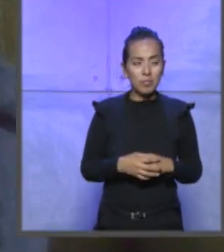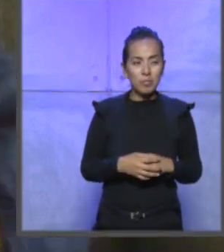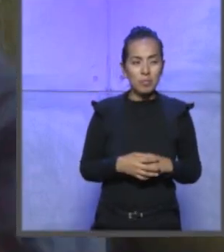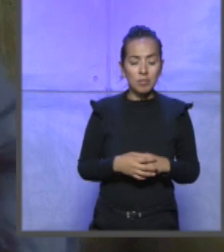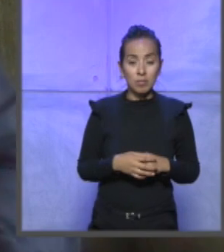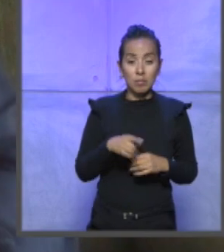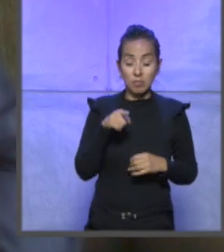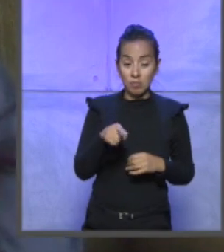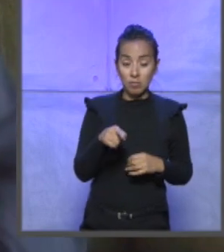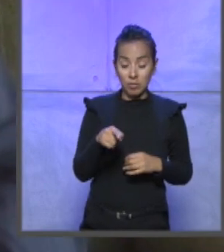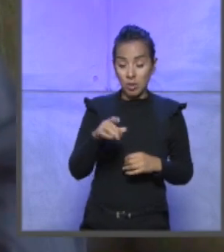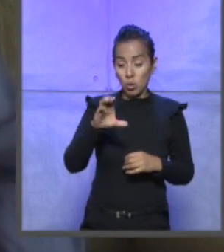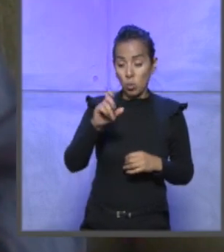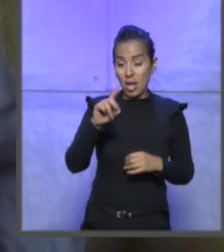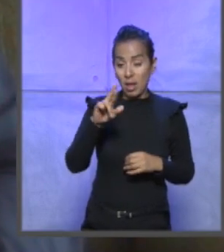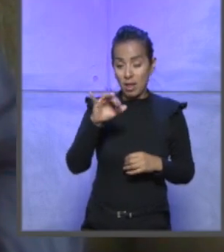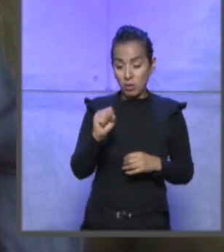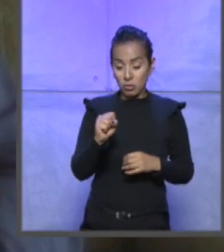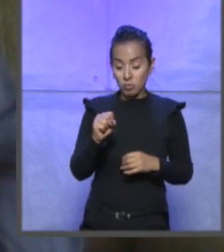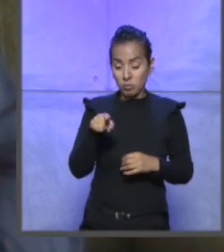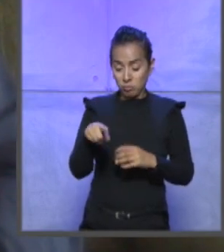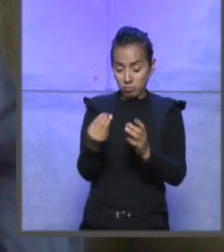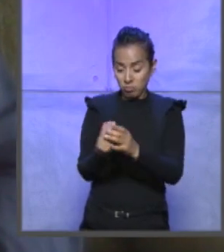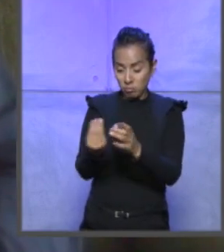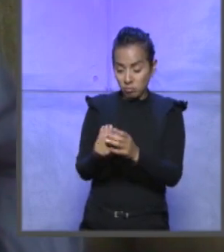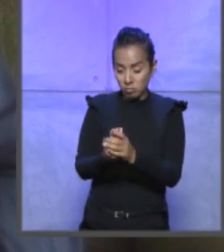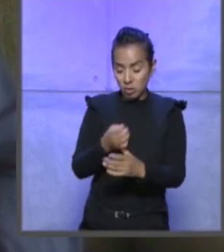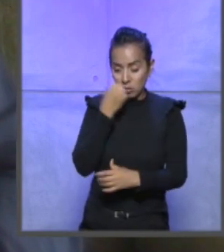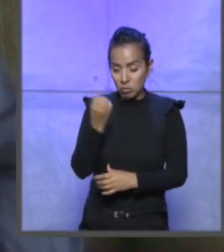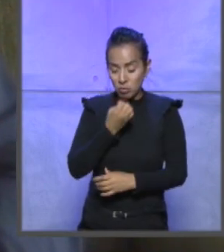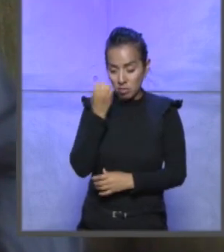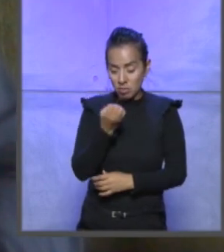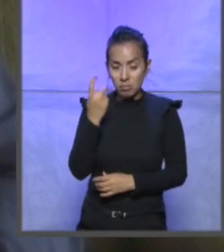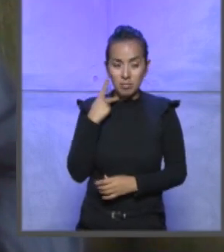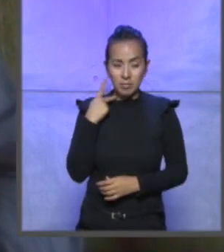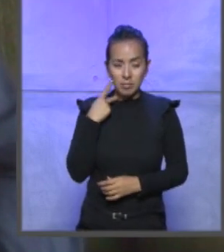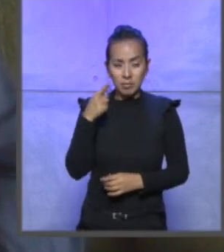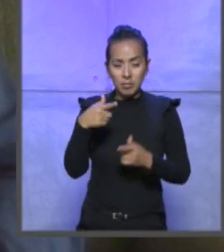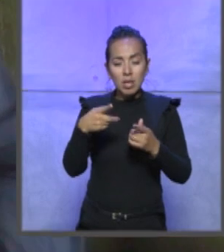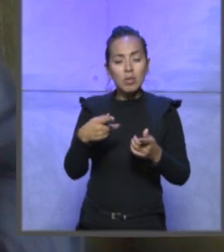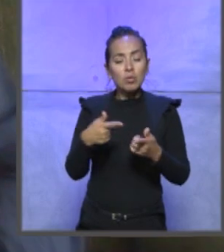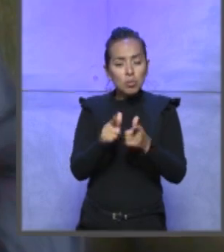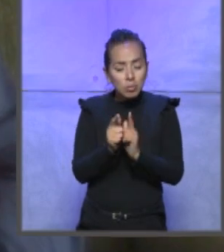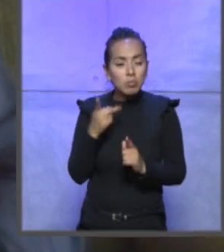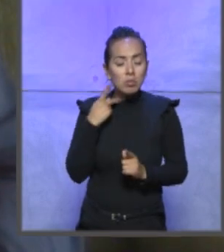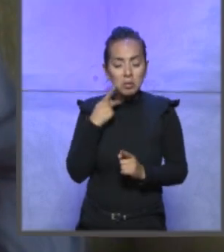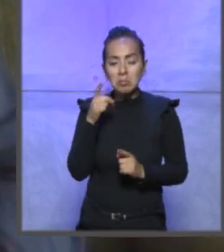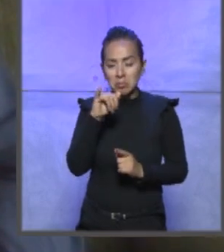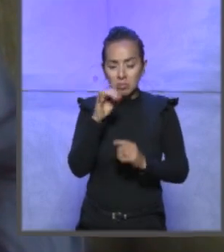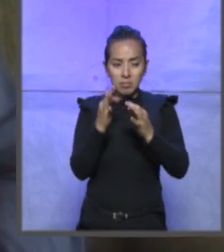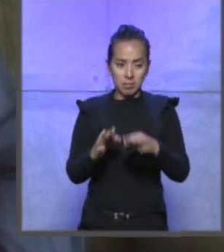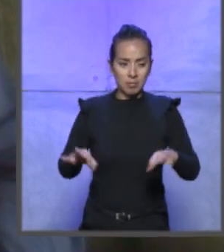los cuadros de formación política en los institutos, en los partidos políticos